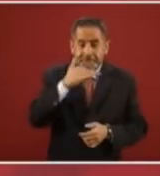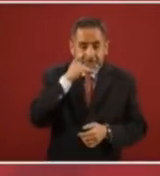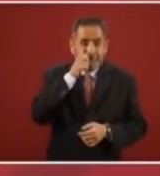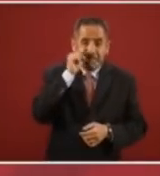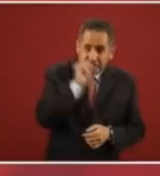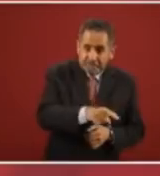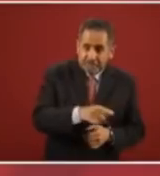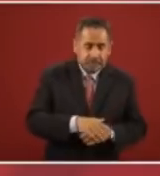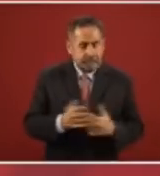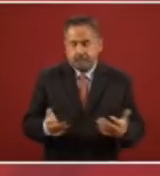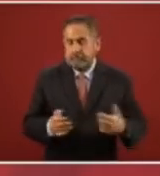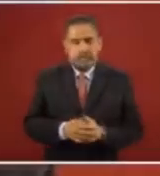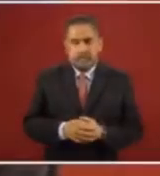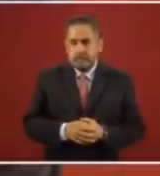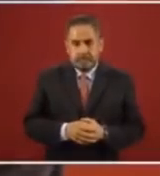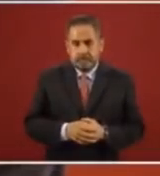Y es